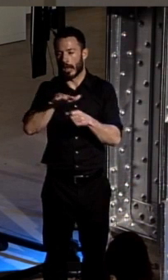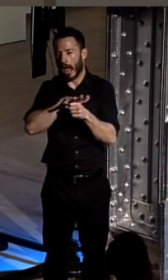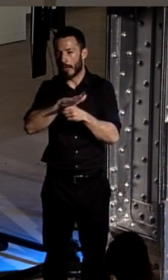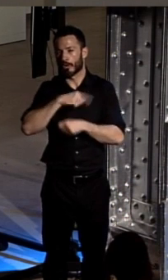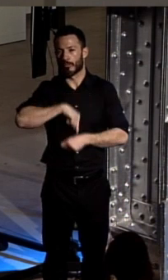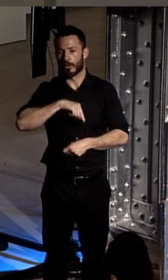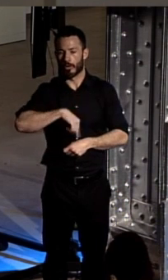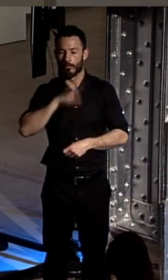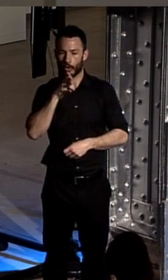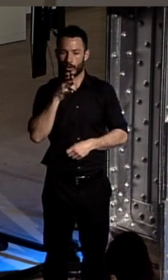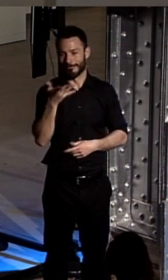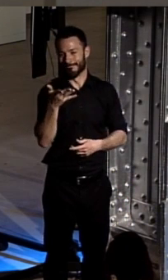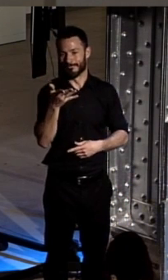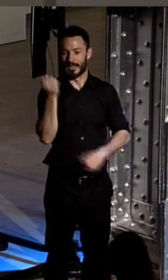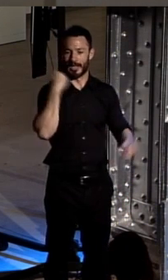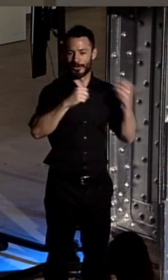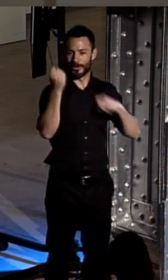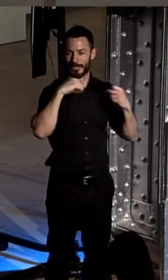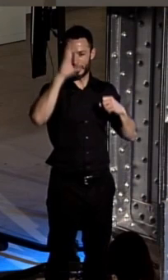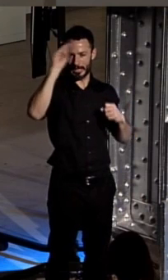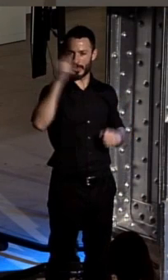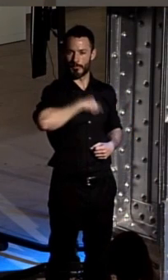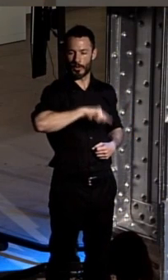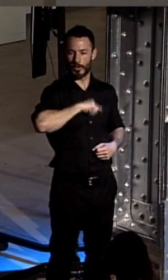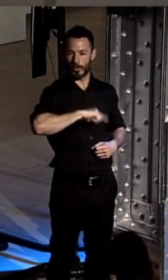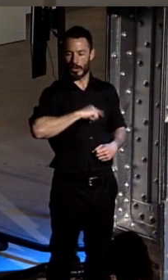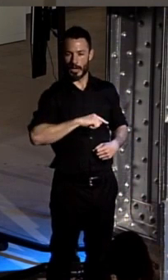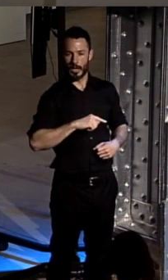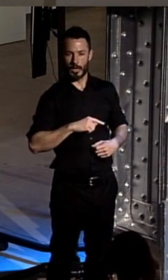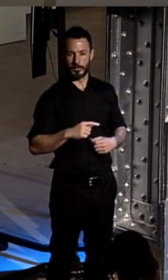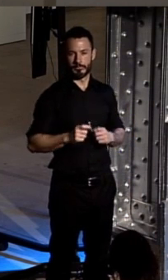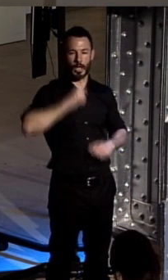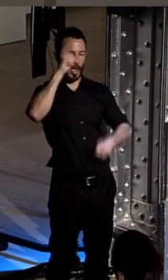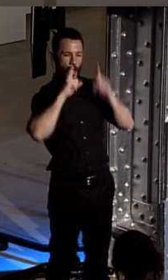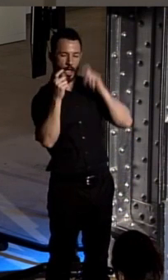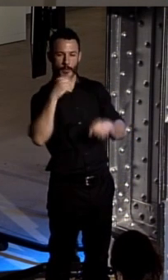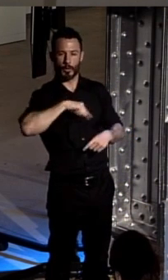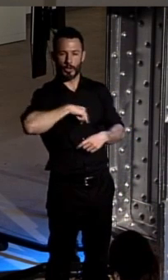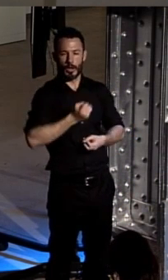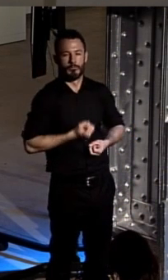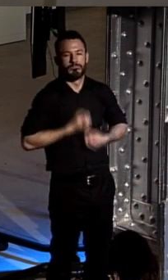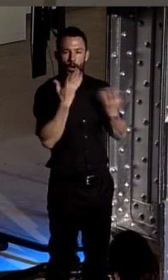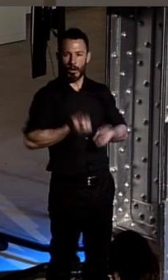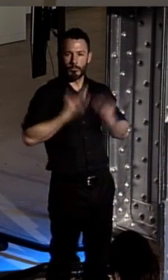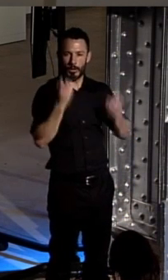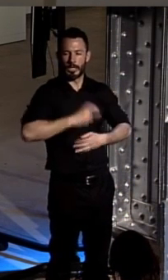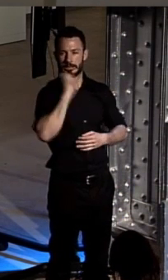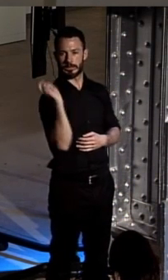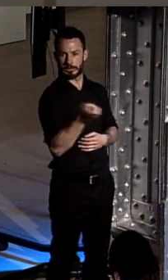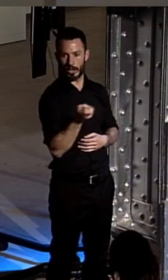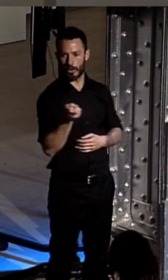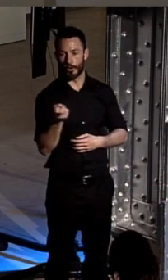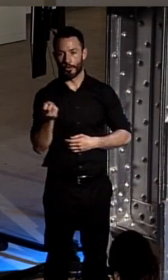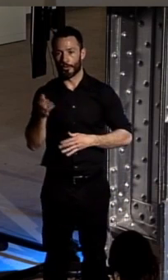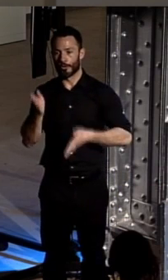los actores tienen muy desarrollada la inteligencia emocional y son capaces de expresar muchísimas emociones. Y si conseguimos tener un robot que tenga el